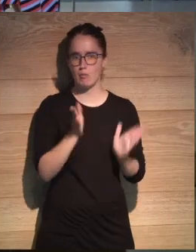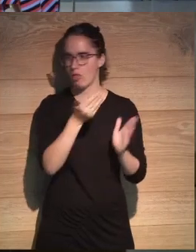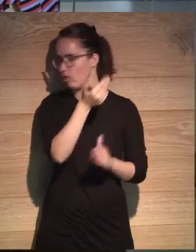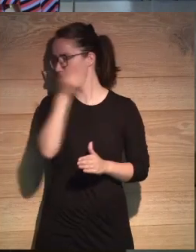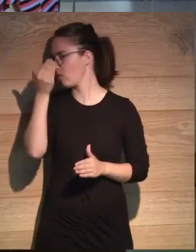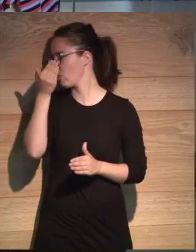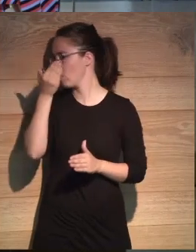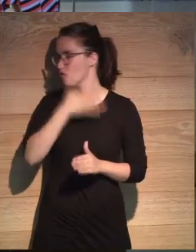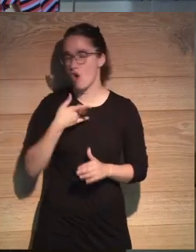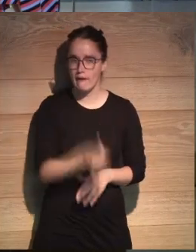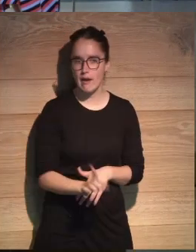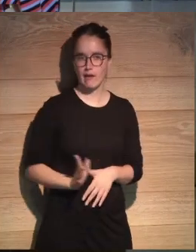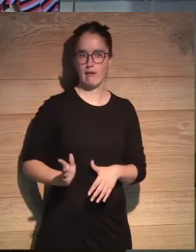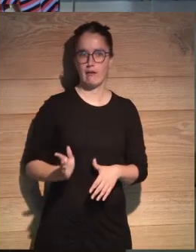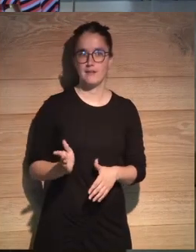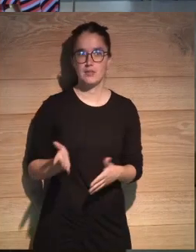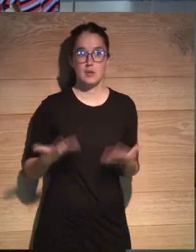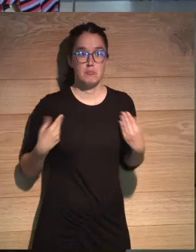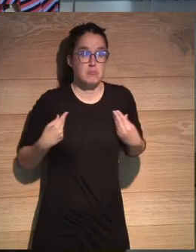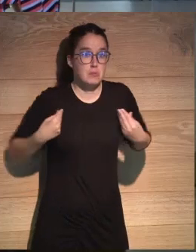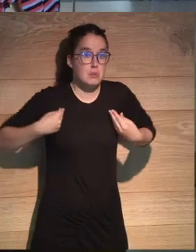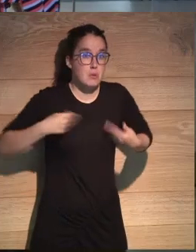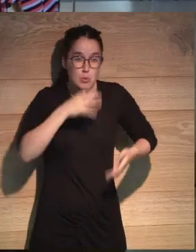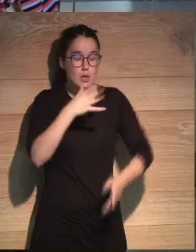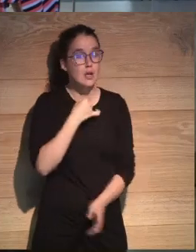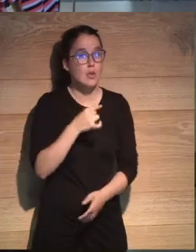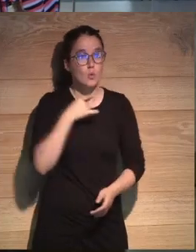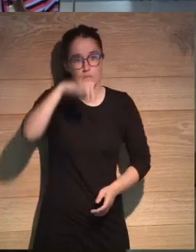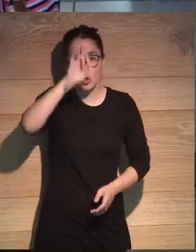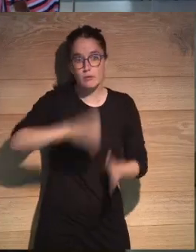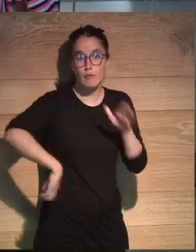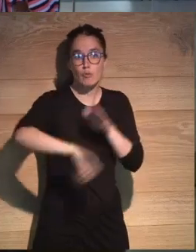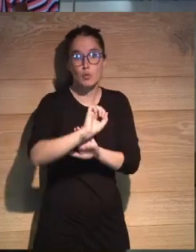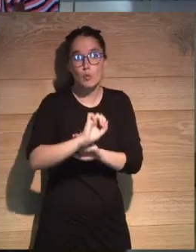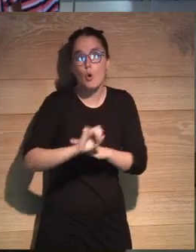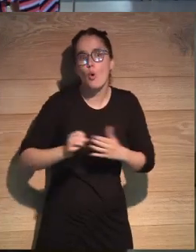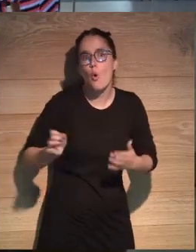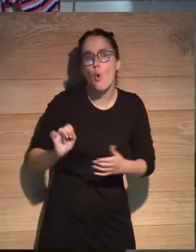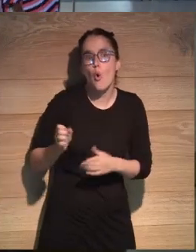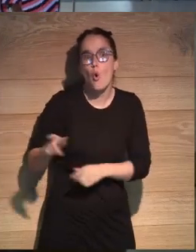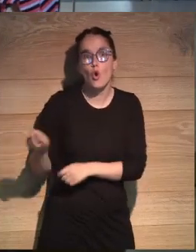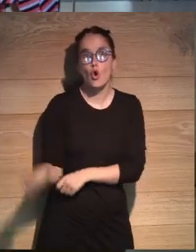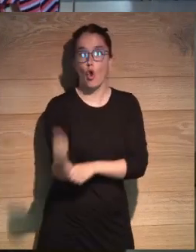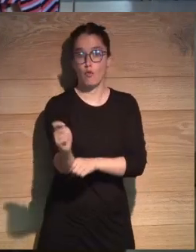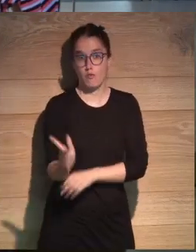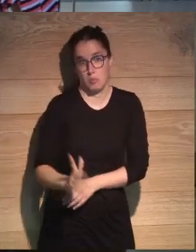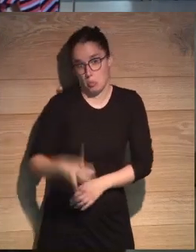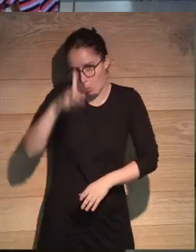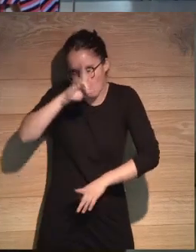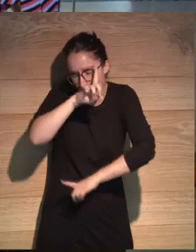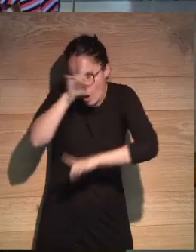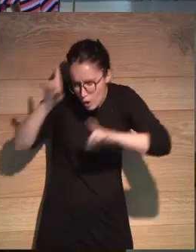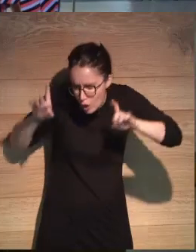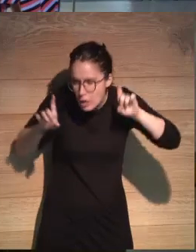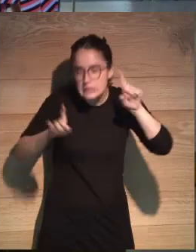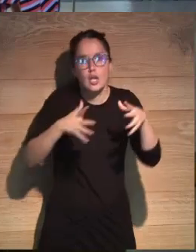Es refractaria, no quiere enterarse, ya está, viven pues porque les gusta, no sé, el fútbol o el golf, yo qué sé. Y esto es